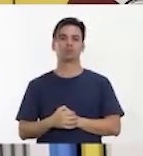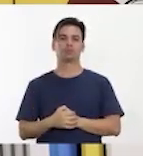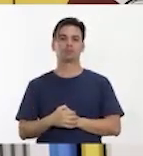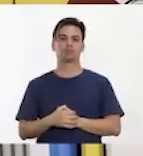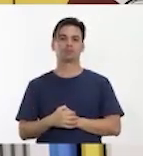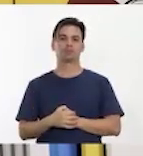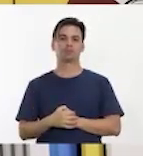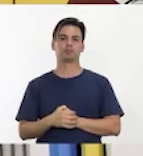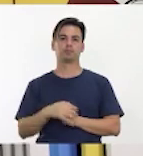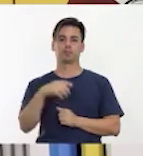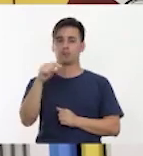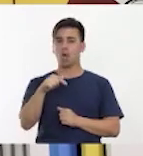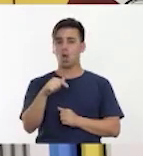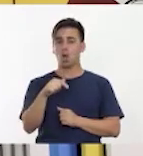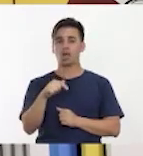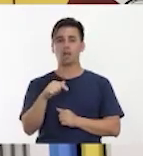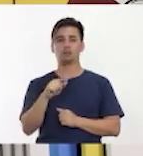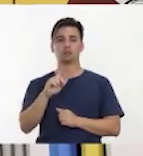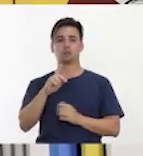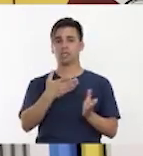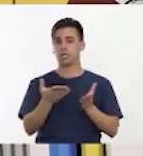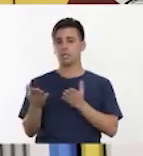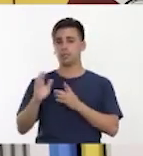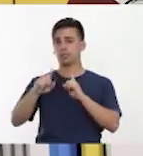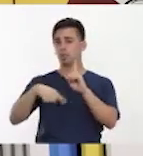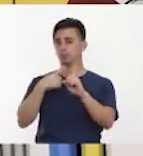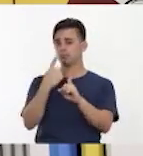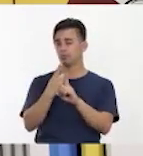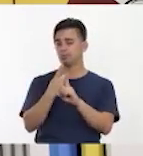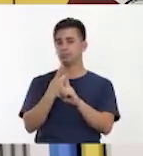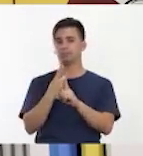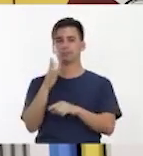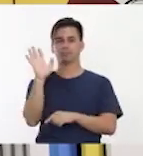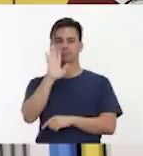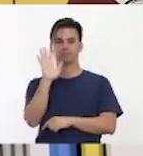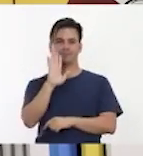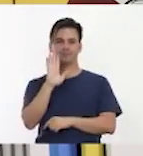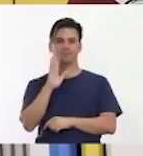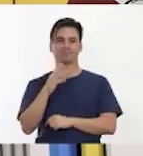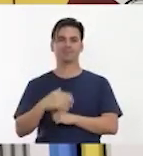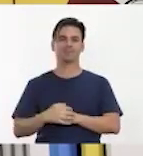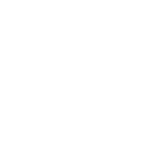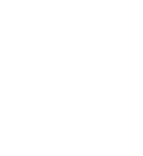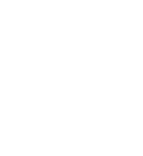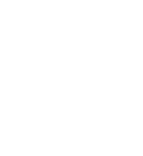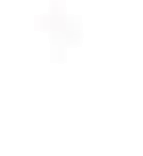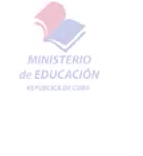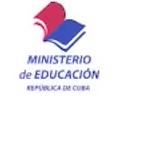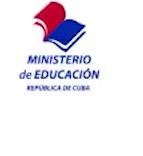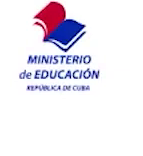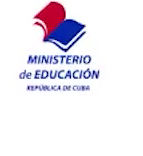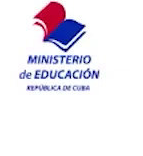Sin otro tema, los invito para el próximo encuentro la semana próxima y les deseo éxitos.